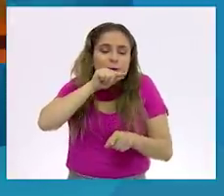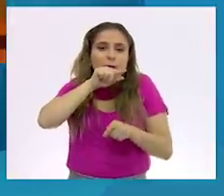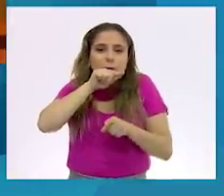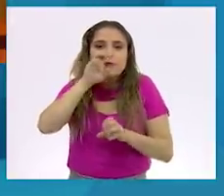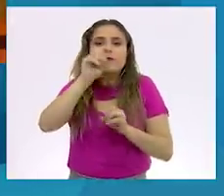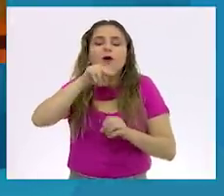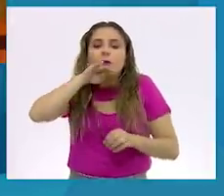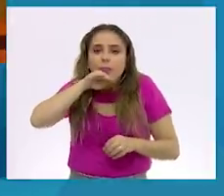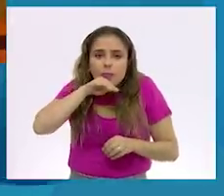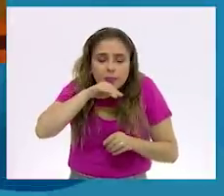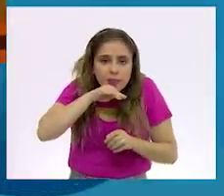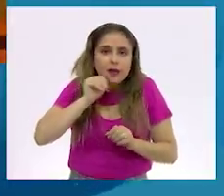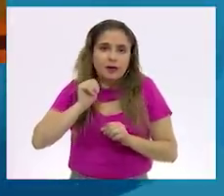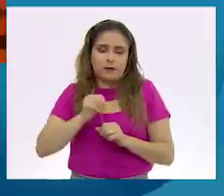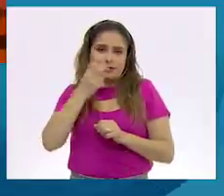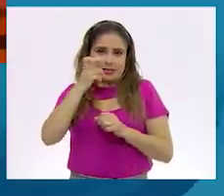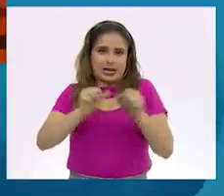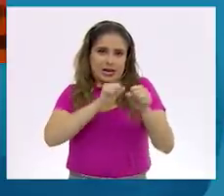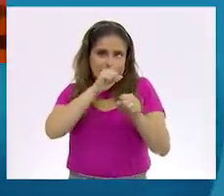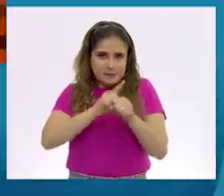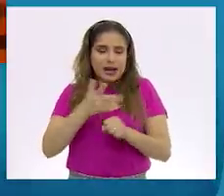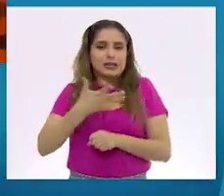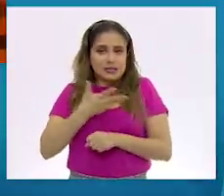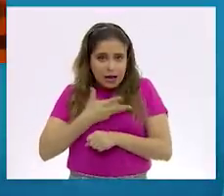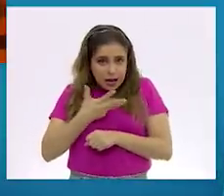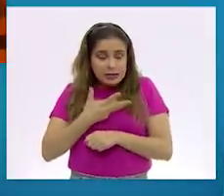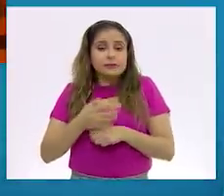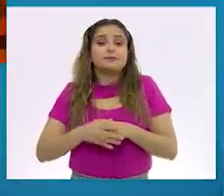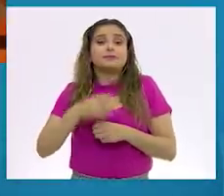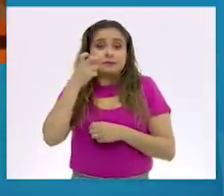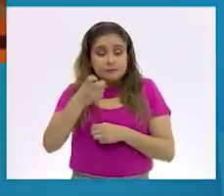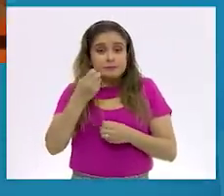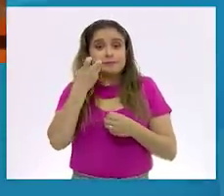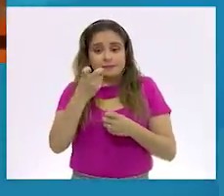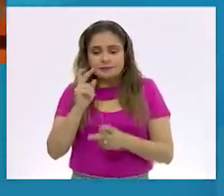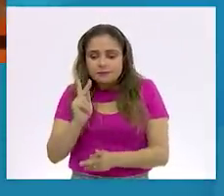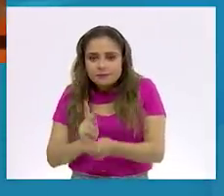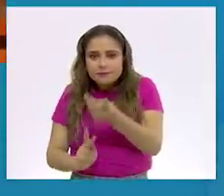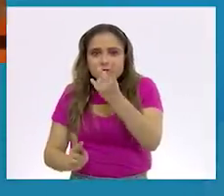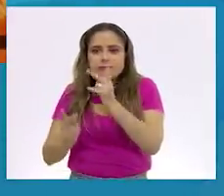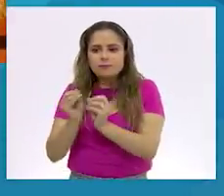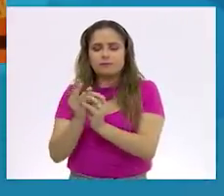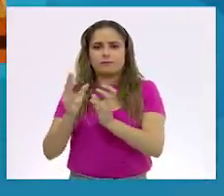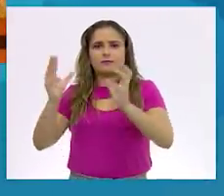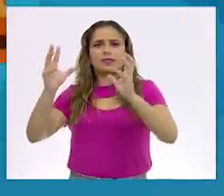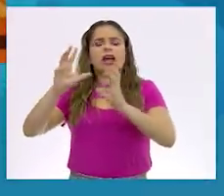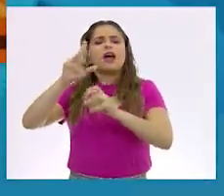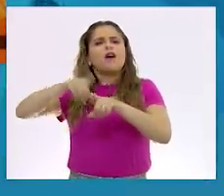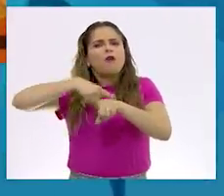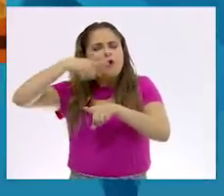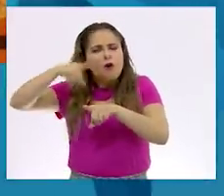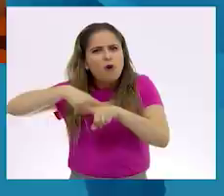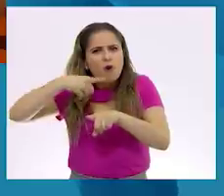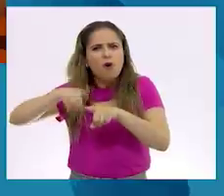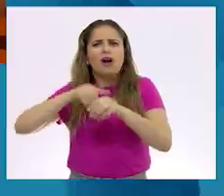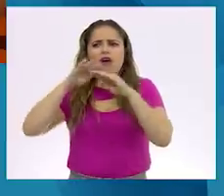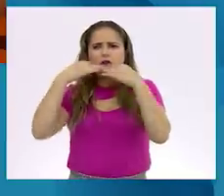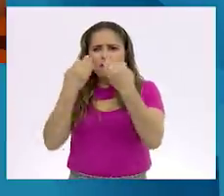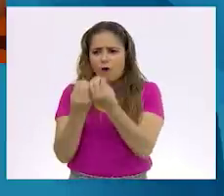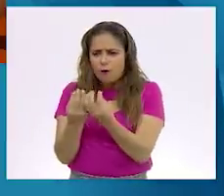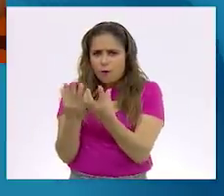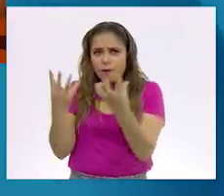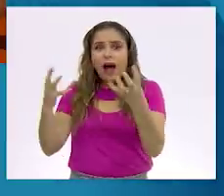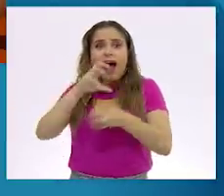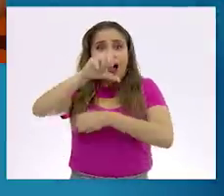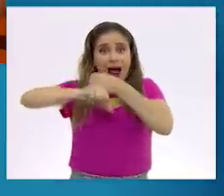largos. Cabe resaltar que, a su vez, las flores han desarrollado colores, olores y formas que atraen a los animales, y además